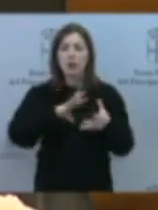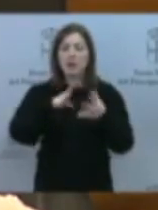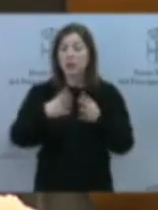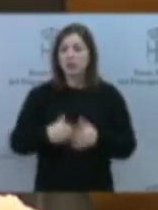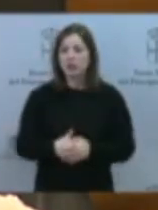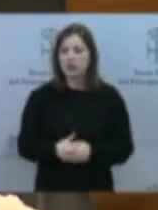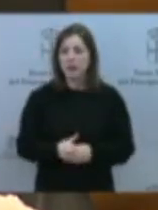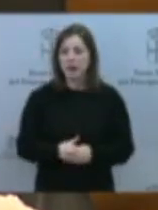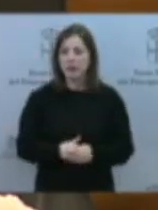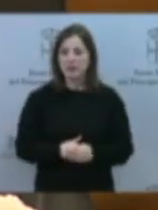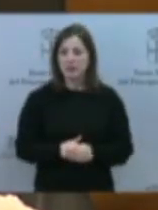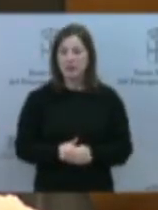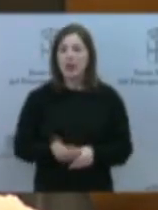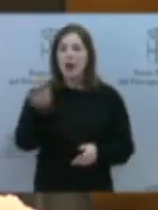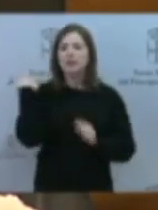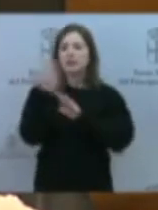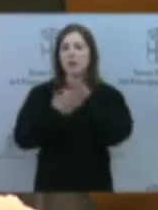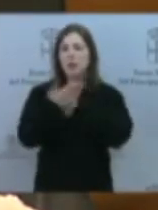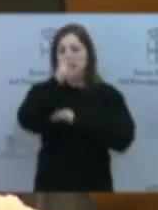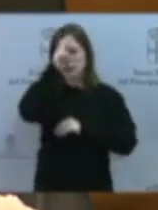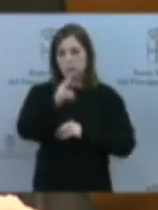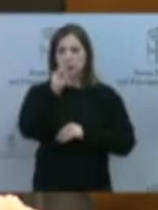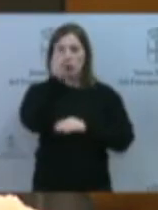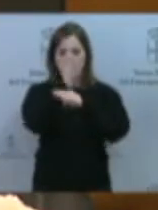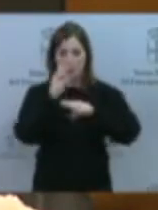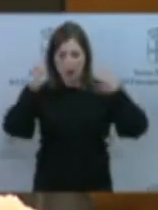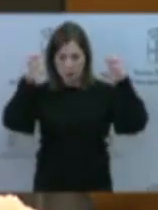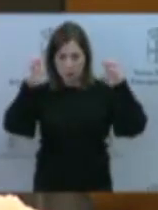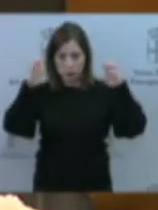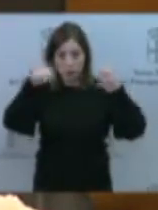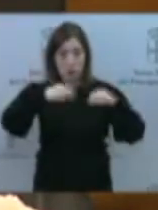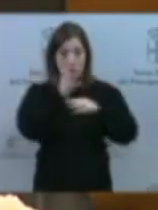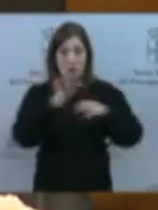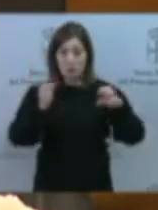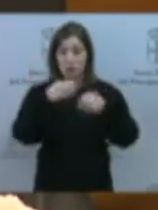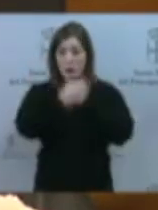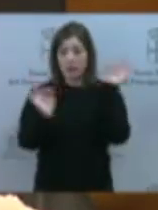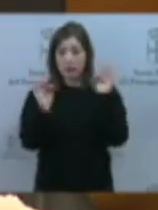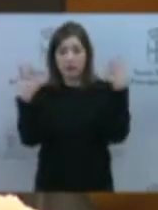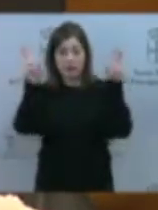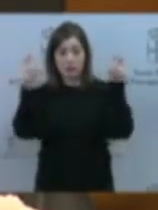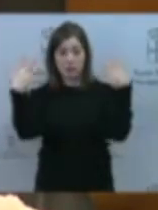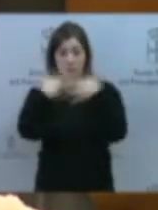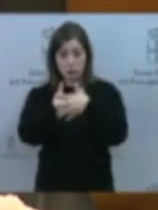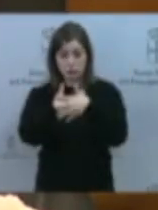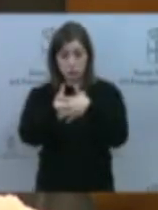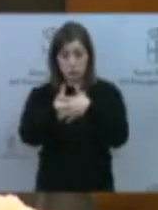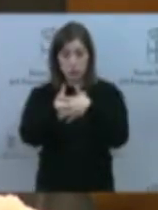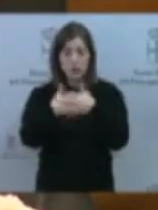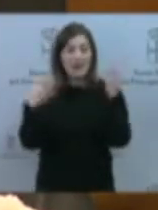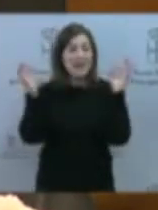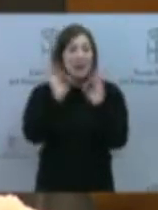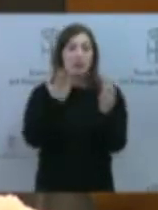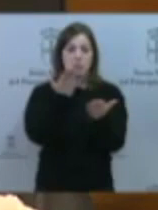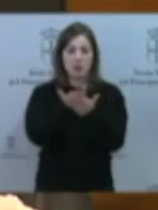Parlamento. No había nada que hacer en este Parlamento, en esta fusión. Nadie está pidiendo, y no le pedimos al Gobierno, que haga nada que esté más allá de